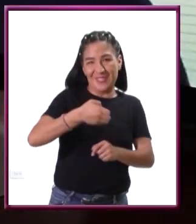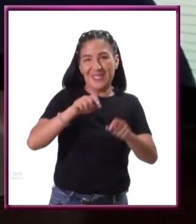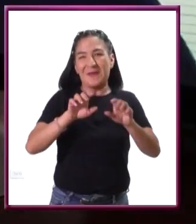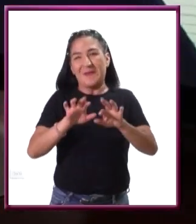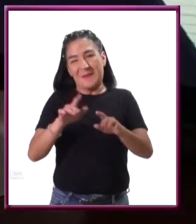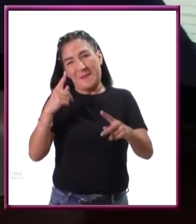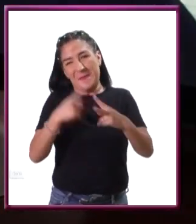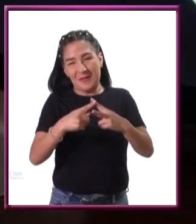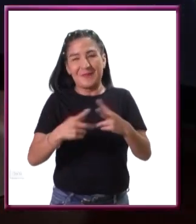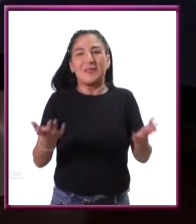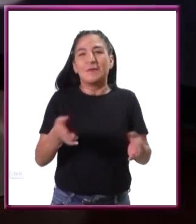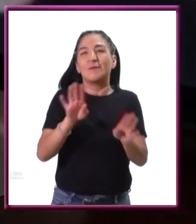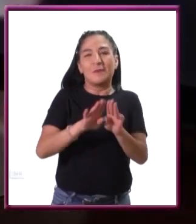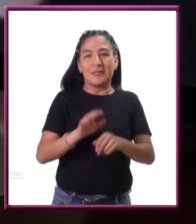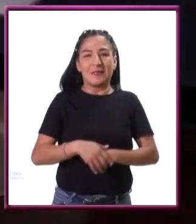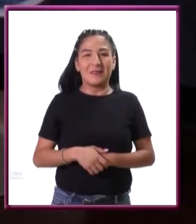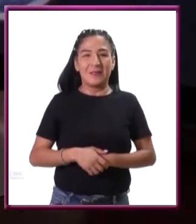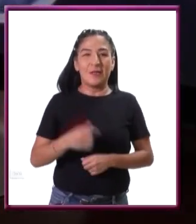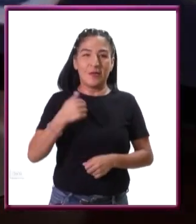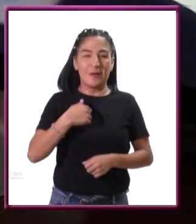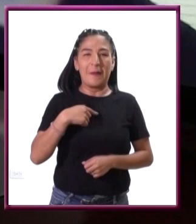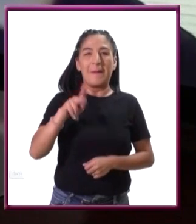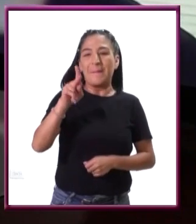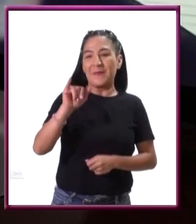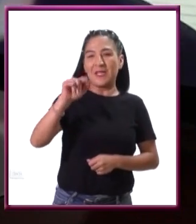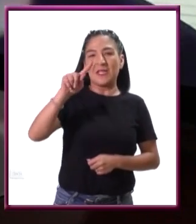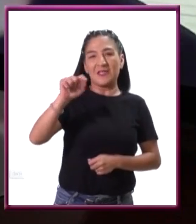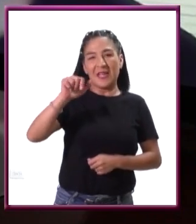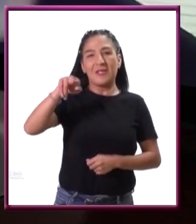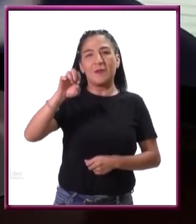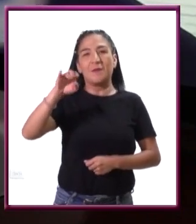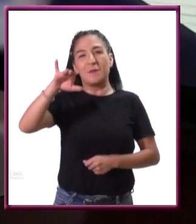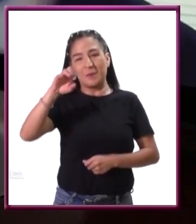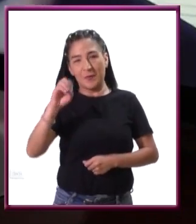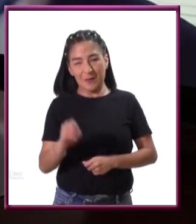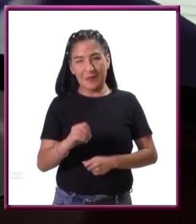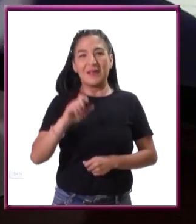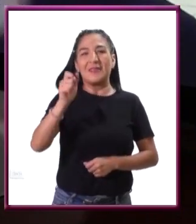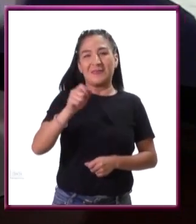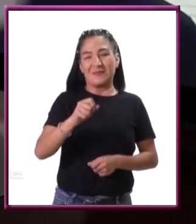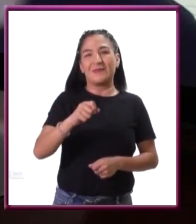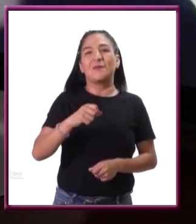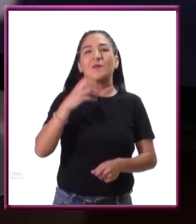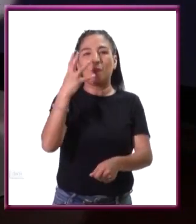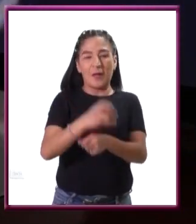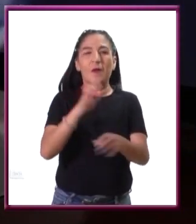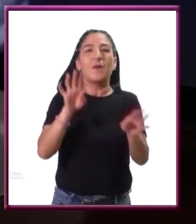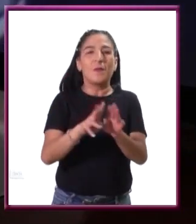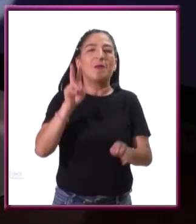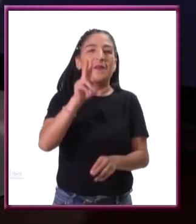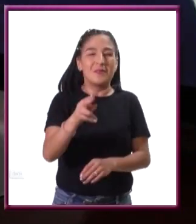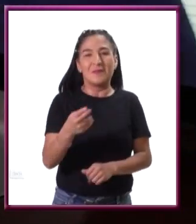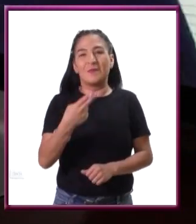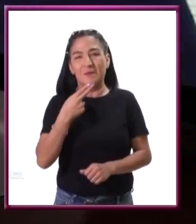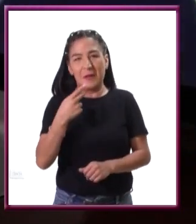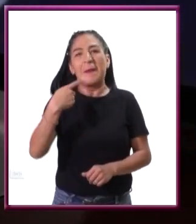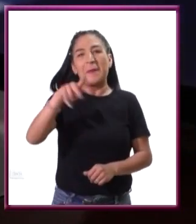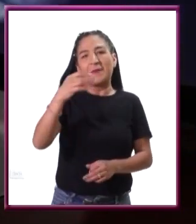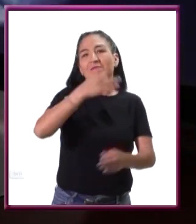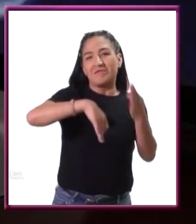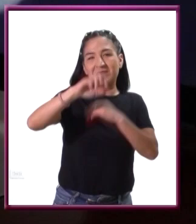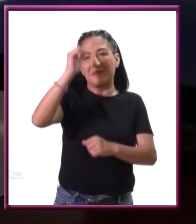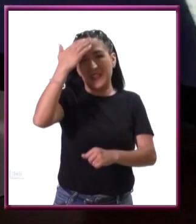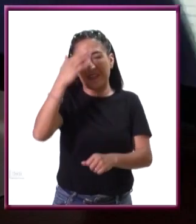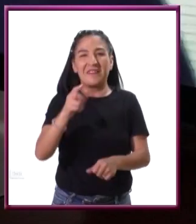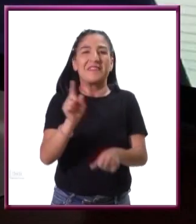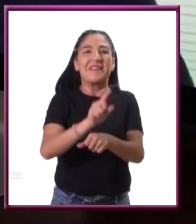mira, me voy a ir con el trinomio cuadrado perfecto, no porque sea una ecuación muy útil, pero todos la conocemos, la vemos desde la secundaria y en la